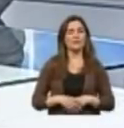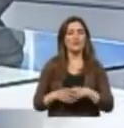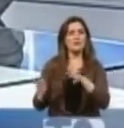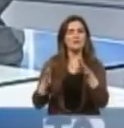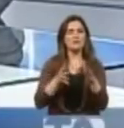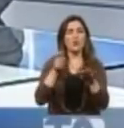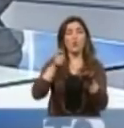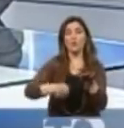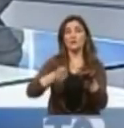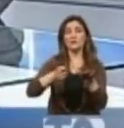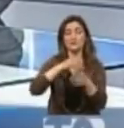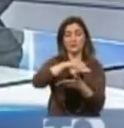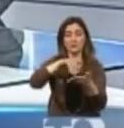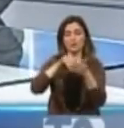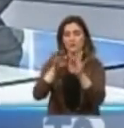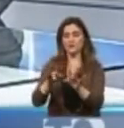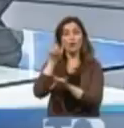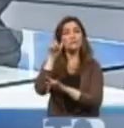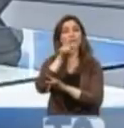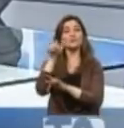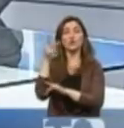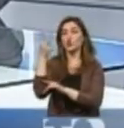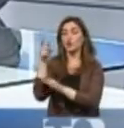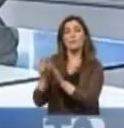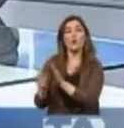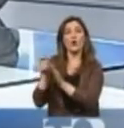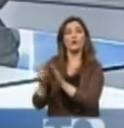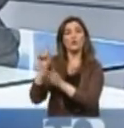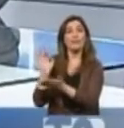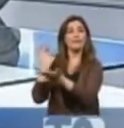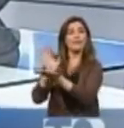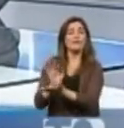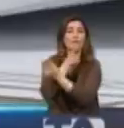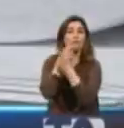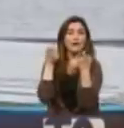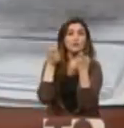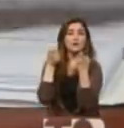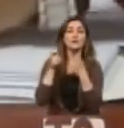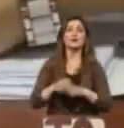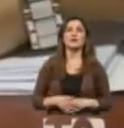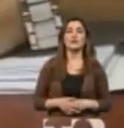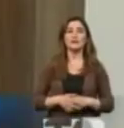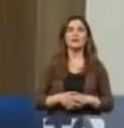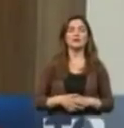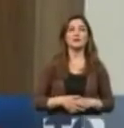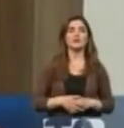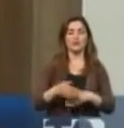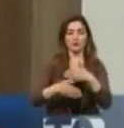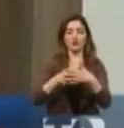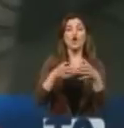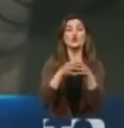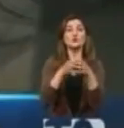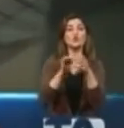Una jueza de Manabí, un secretario de Fiscalía, 2 abogados y un testigo supuestamente falso fueron vinculados al proceso de